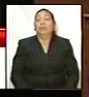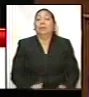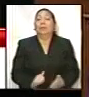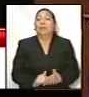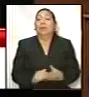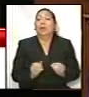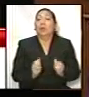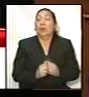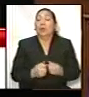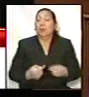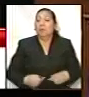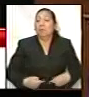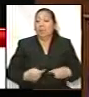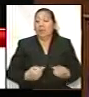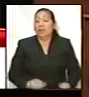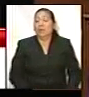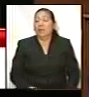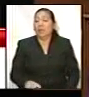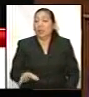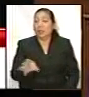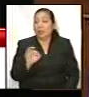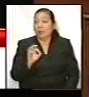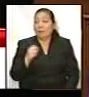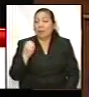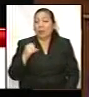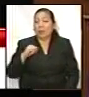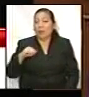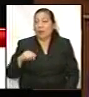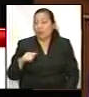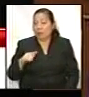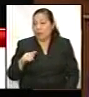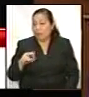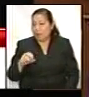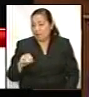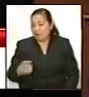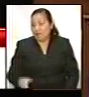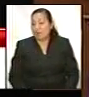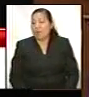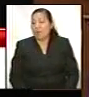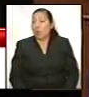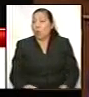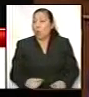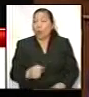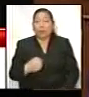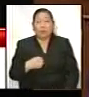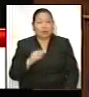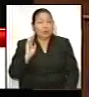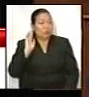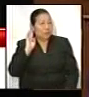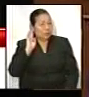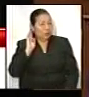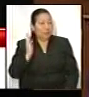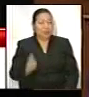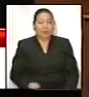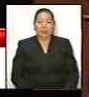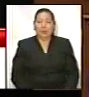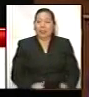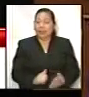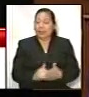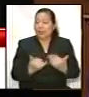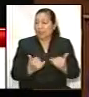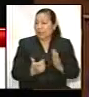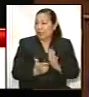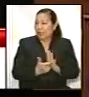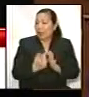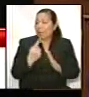es competencia exclusiva del Poder Ejecutivo. Cuando yo escucho que esta ley